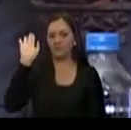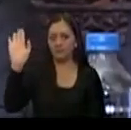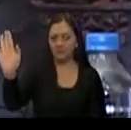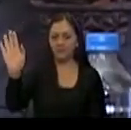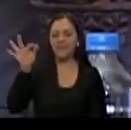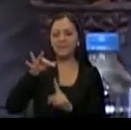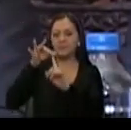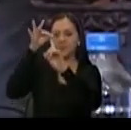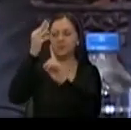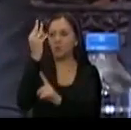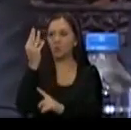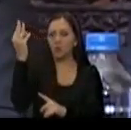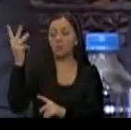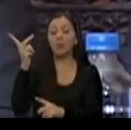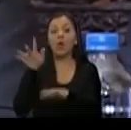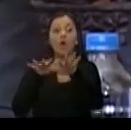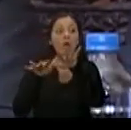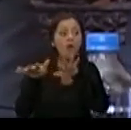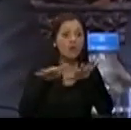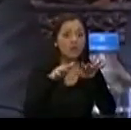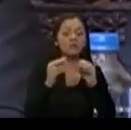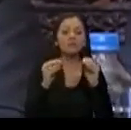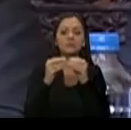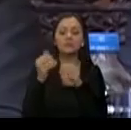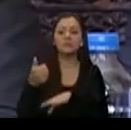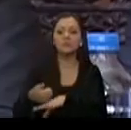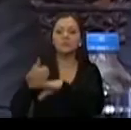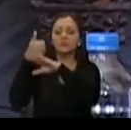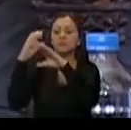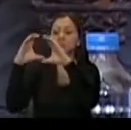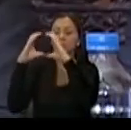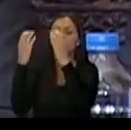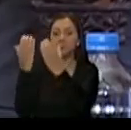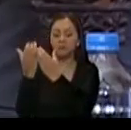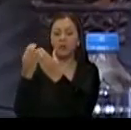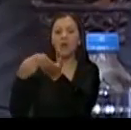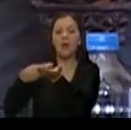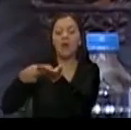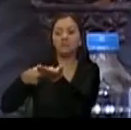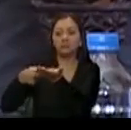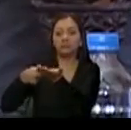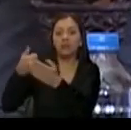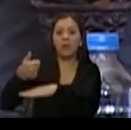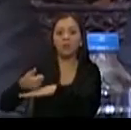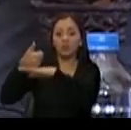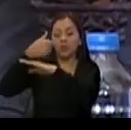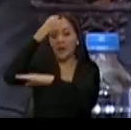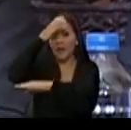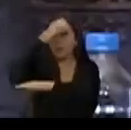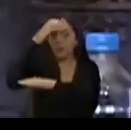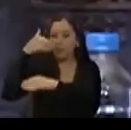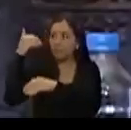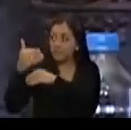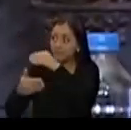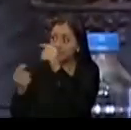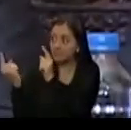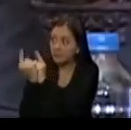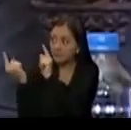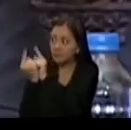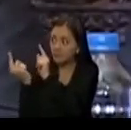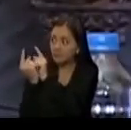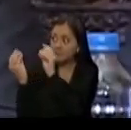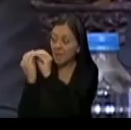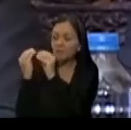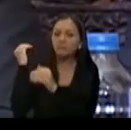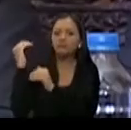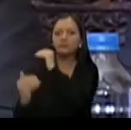lo que tengamos en coordinación con la conferencia episcopal lo vamos a ir haciendo. Entonces, ese va a ser el primer contacto. También